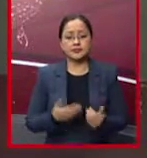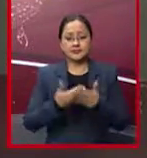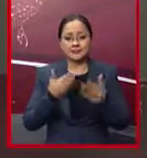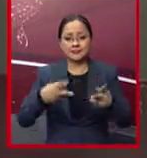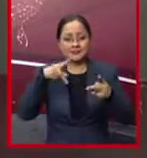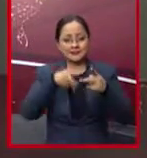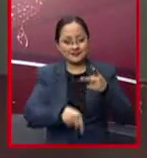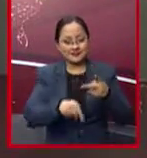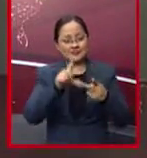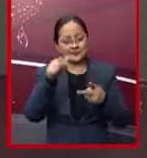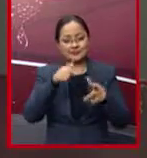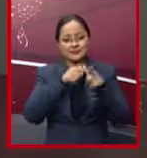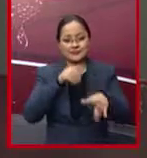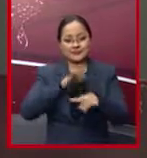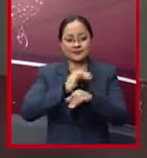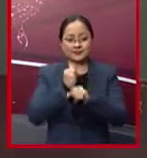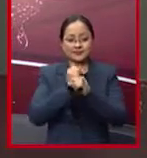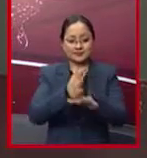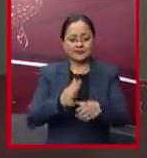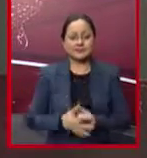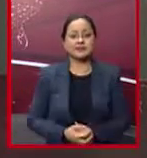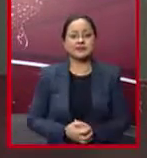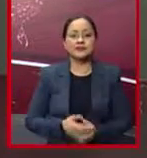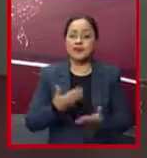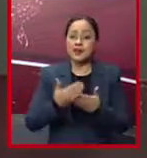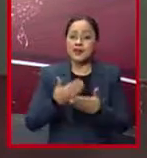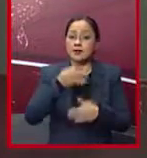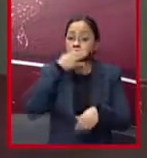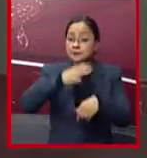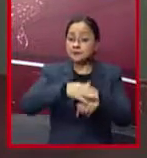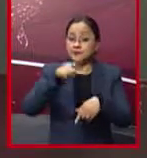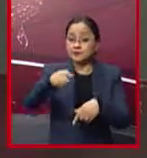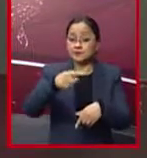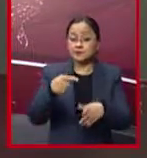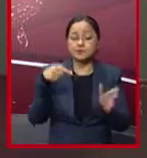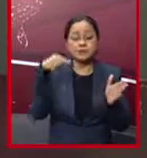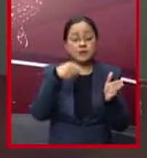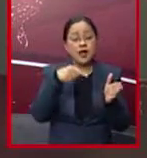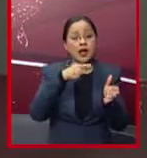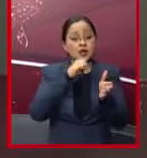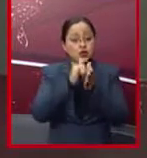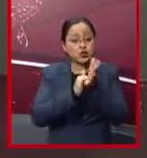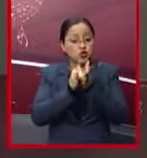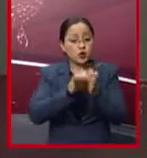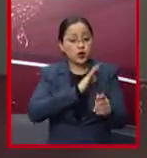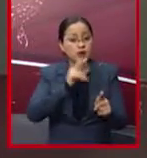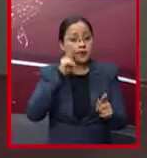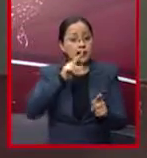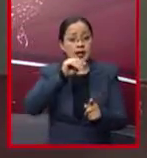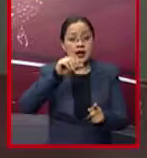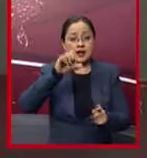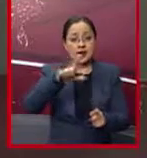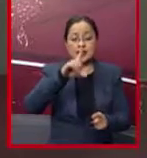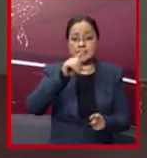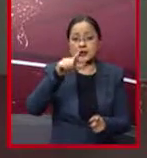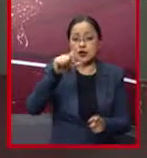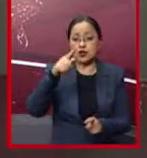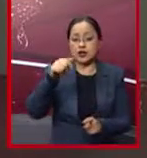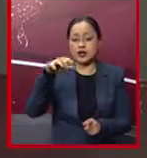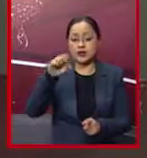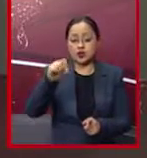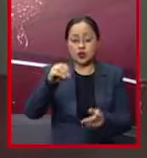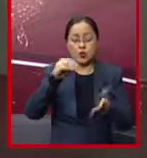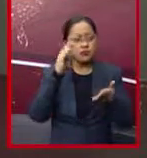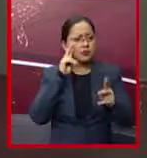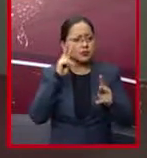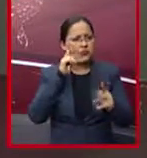Vamos a un nuevo corte y continuamos con más información. Mientras tanto, lo invito ahora a que nos visite también en YouTube. Puede encontrarnos como Canal del Congreso, donde encontrará las